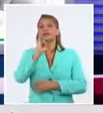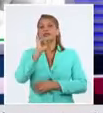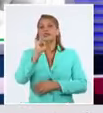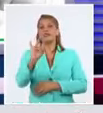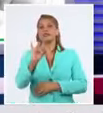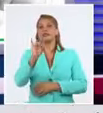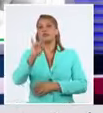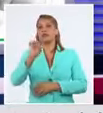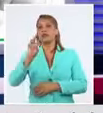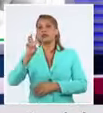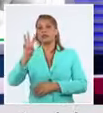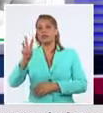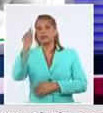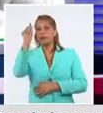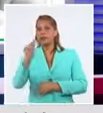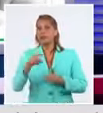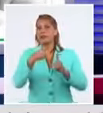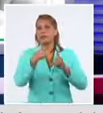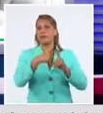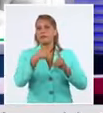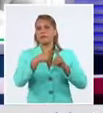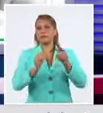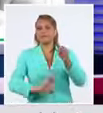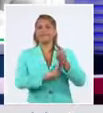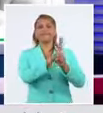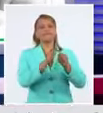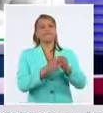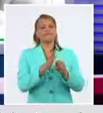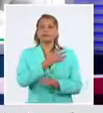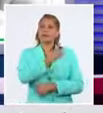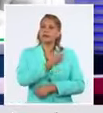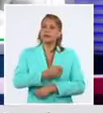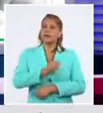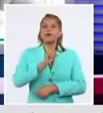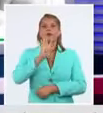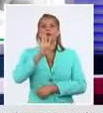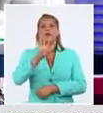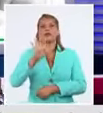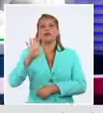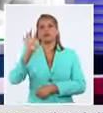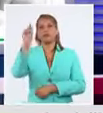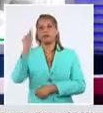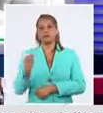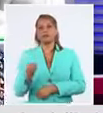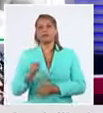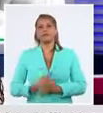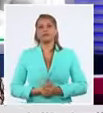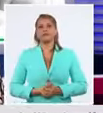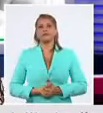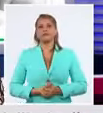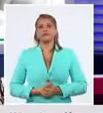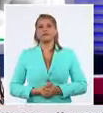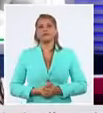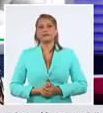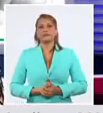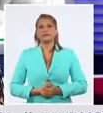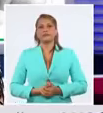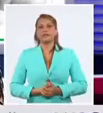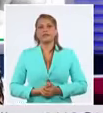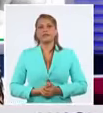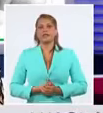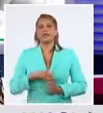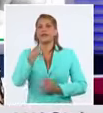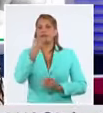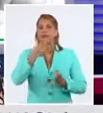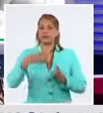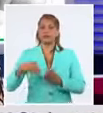4.793 casos positivos de COVID-19 y lamentablemente 45 fallecidos. Atención a los pinareños, porque sigue siendo